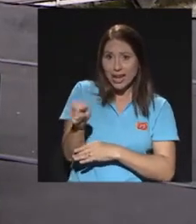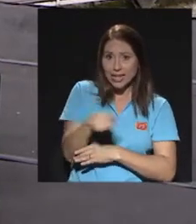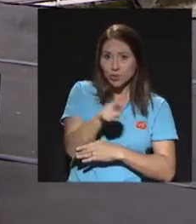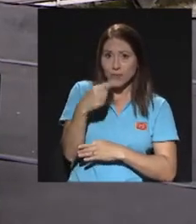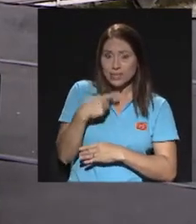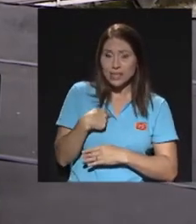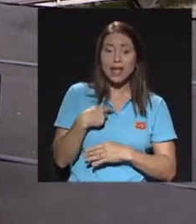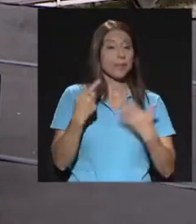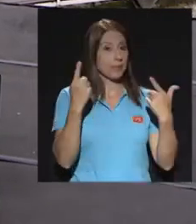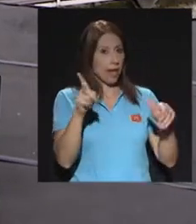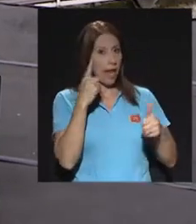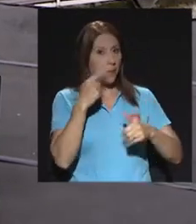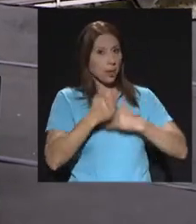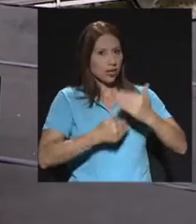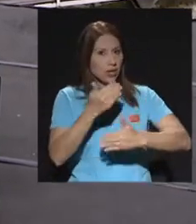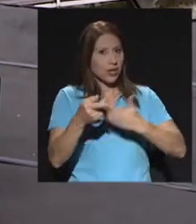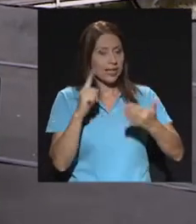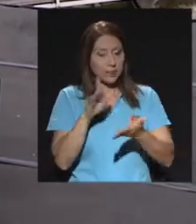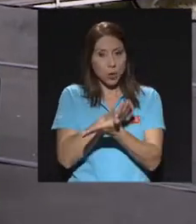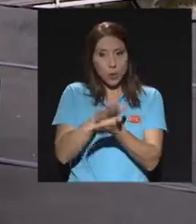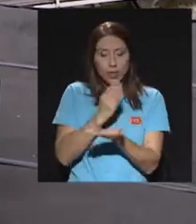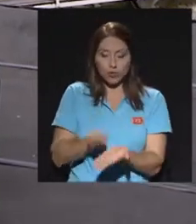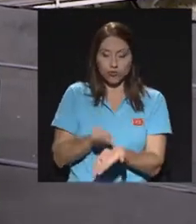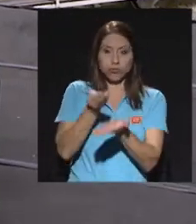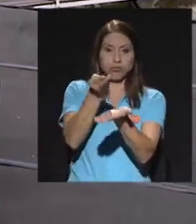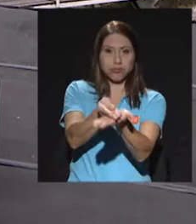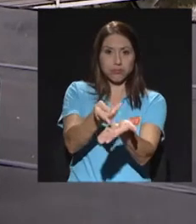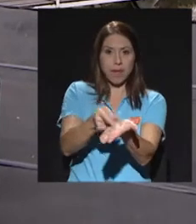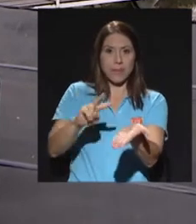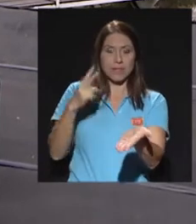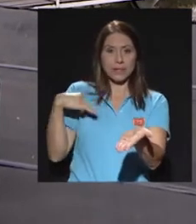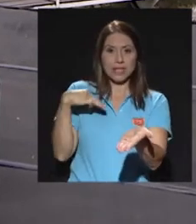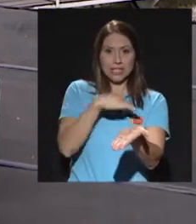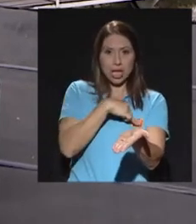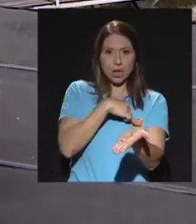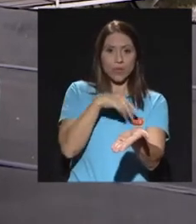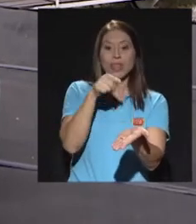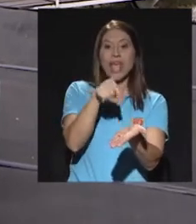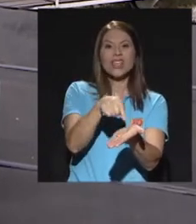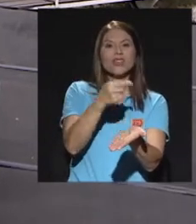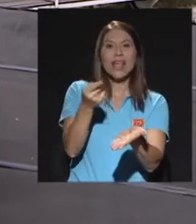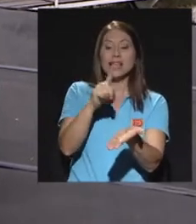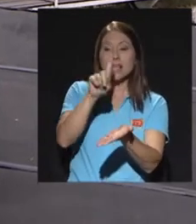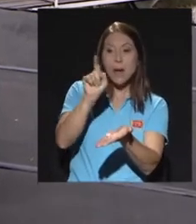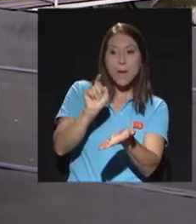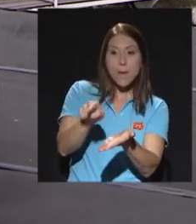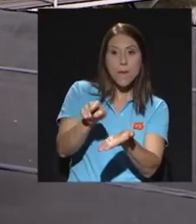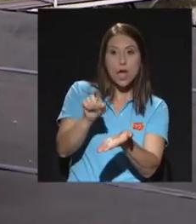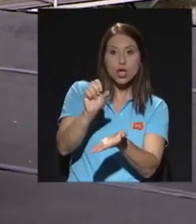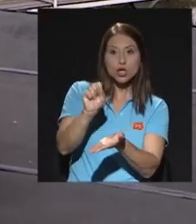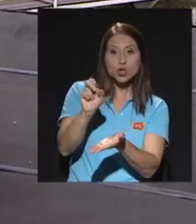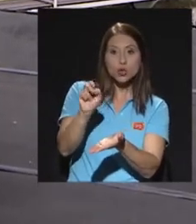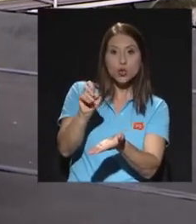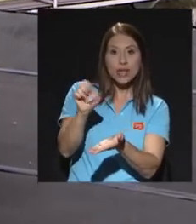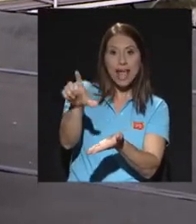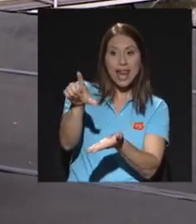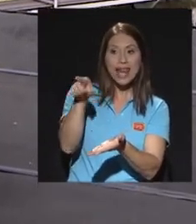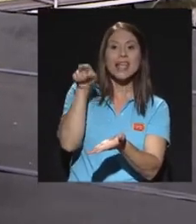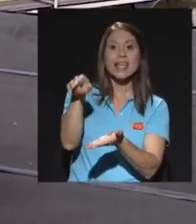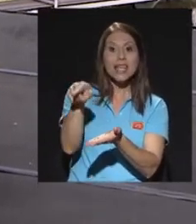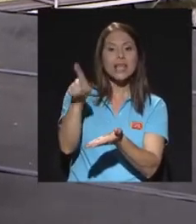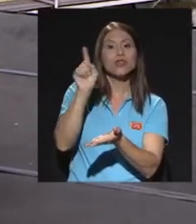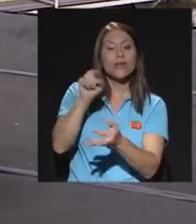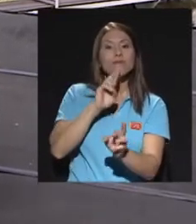presentaba la documentación, sí, ante el Viceministerio consultaba a su tel, y Sutel daba su